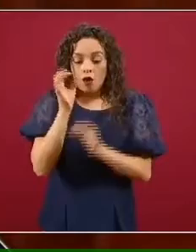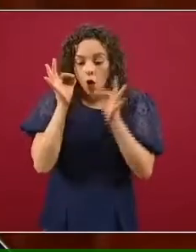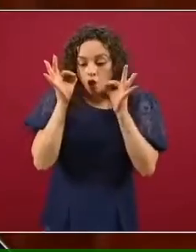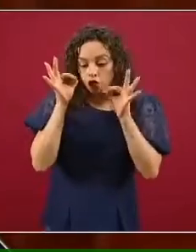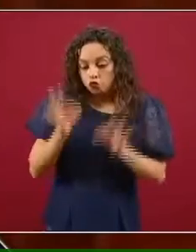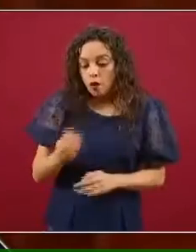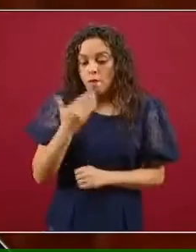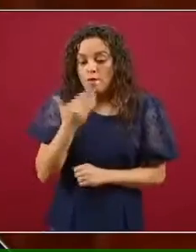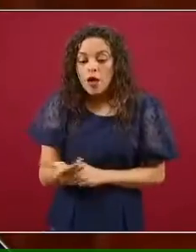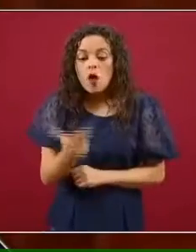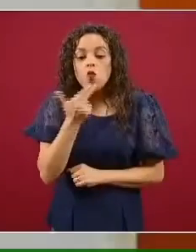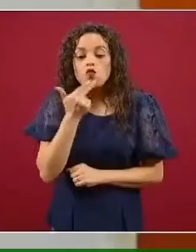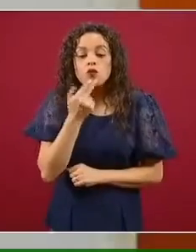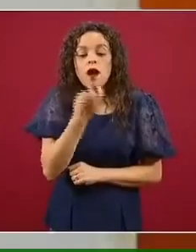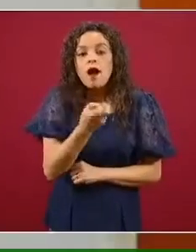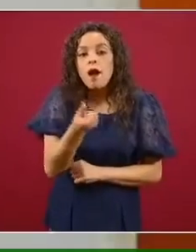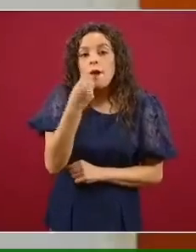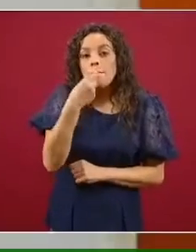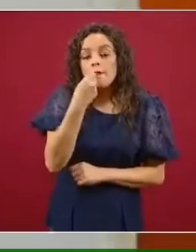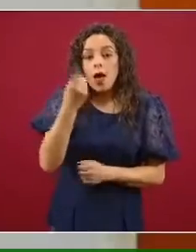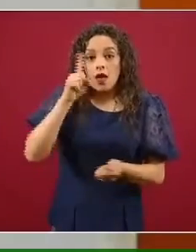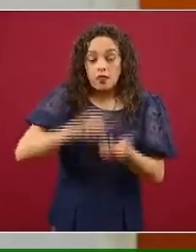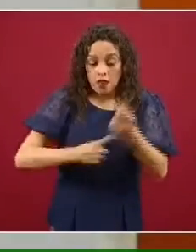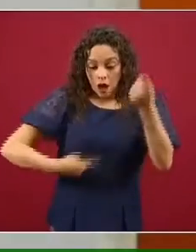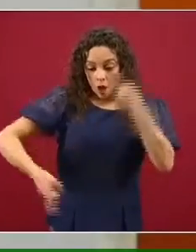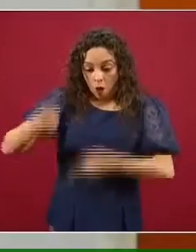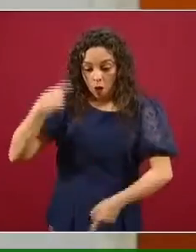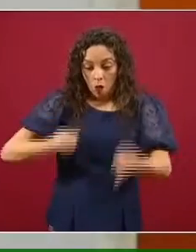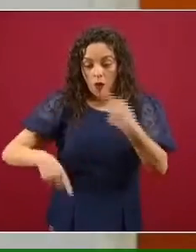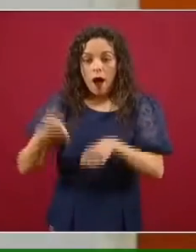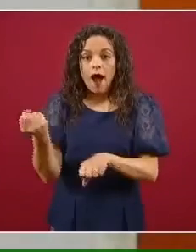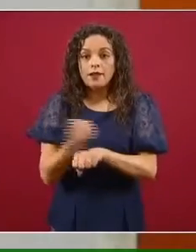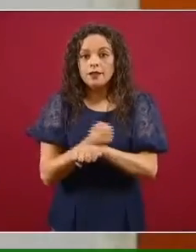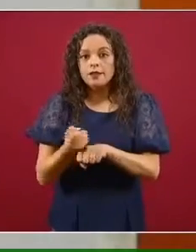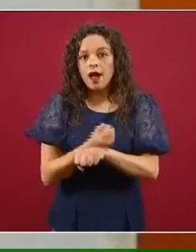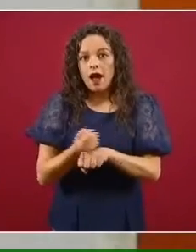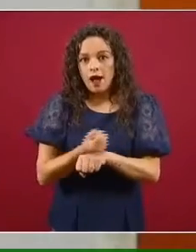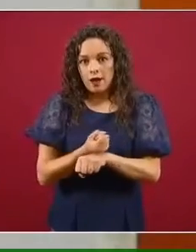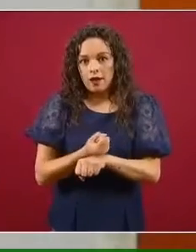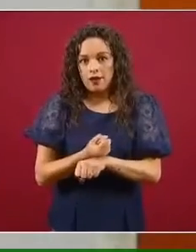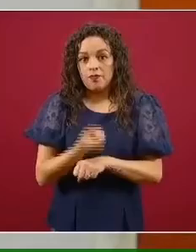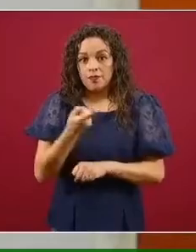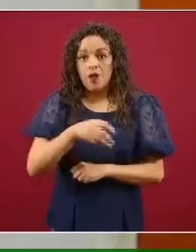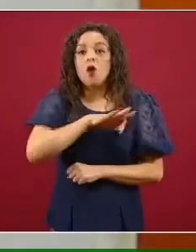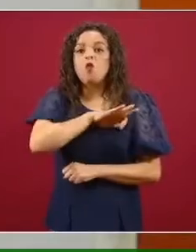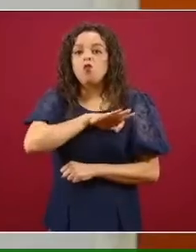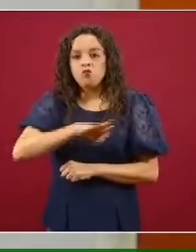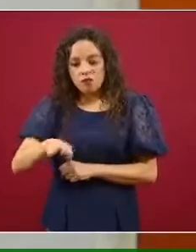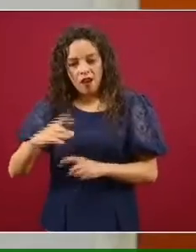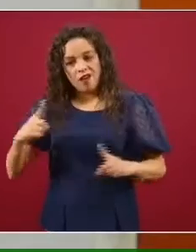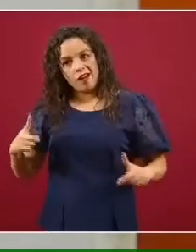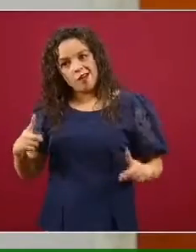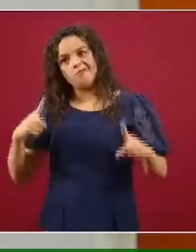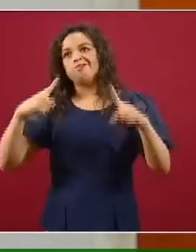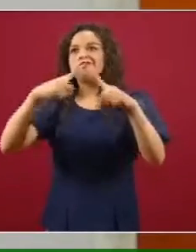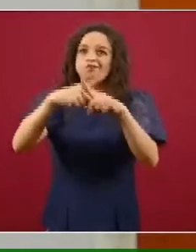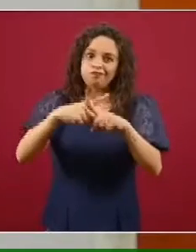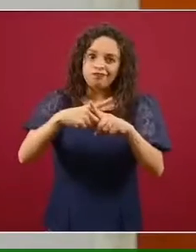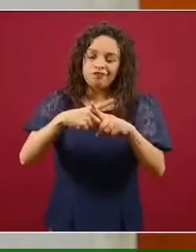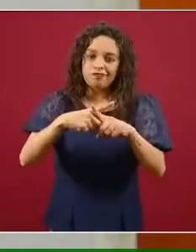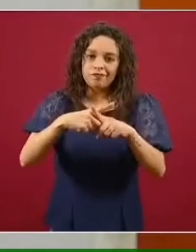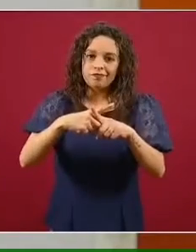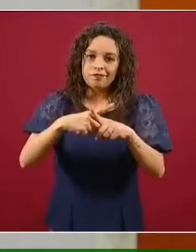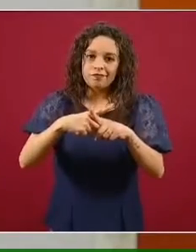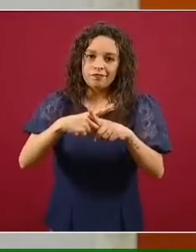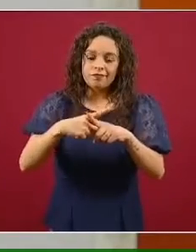esos medicamentos en la sangre de las personas y que pueda llevar a efectos secundarios de esta